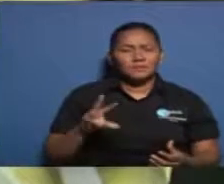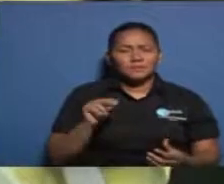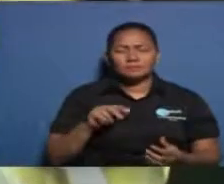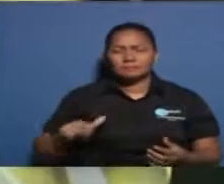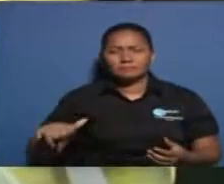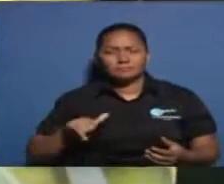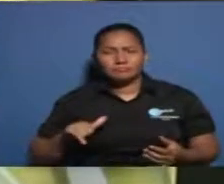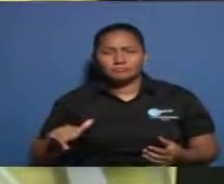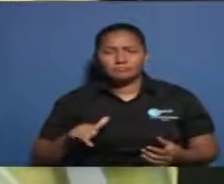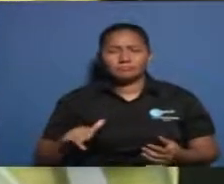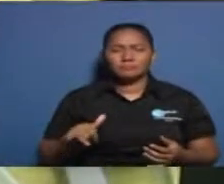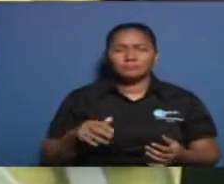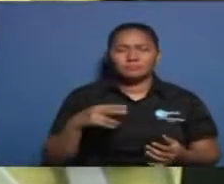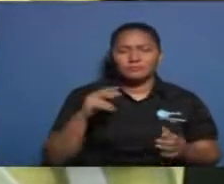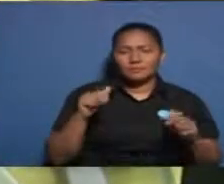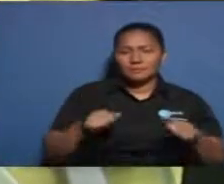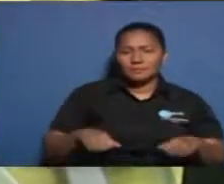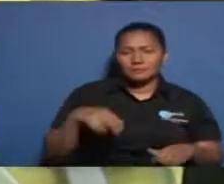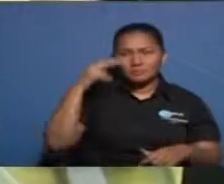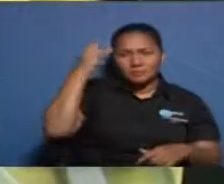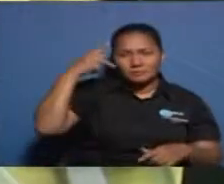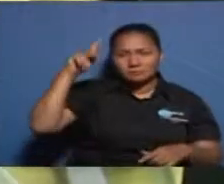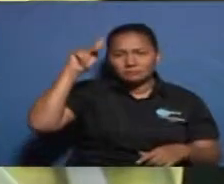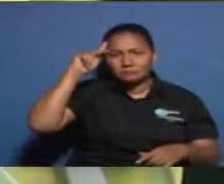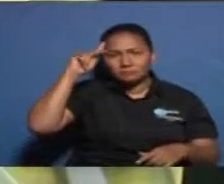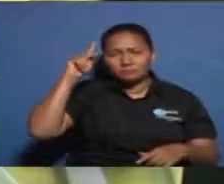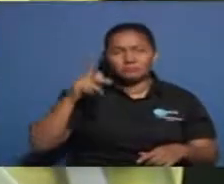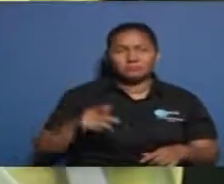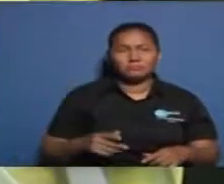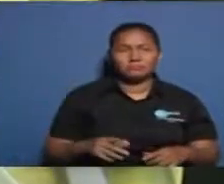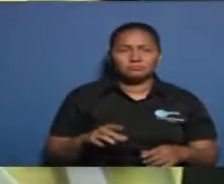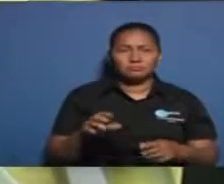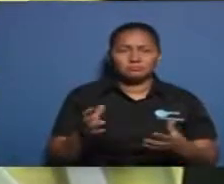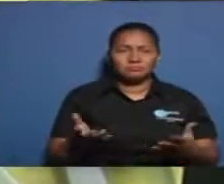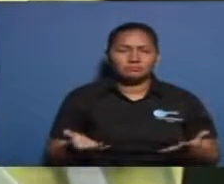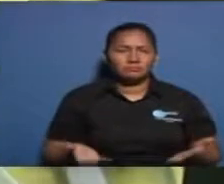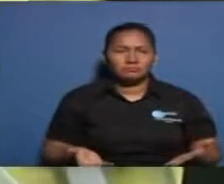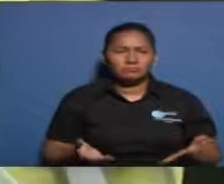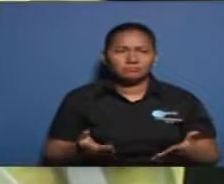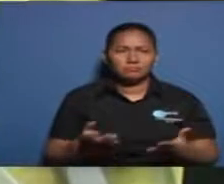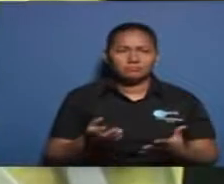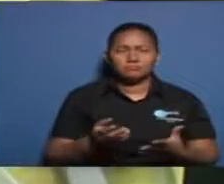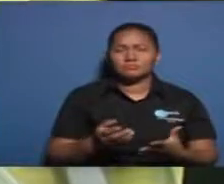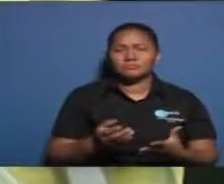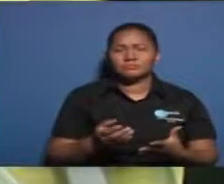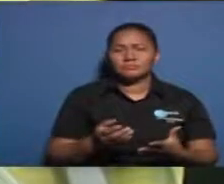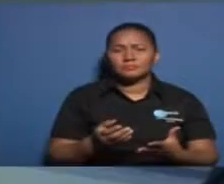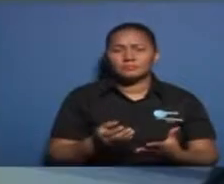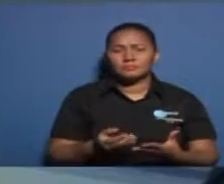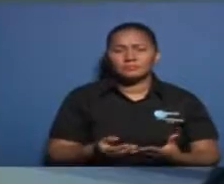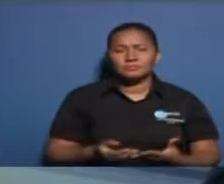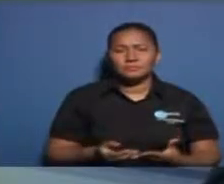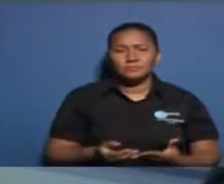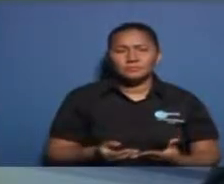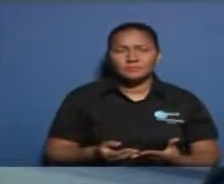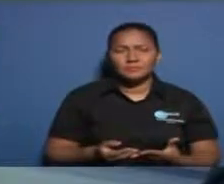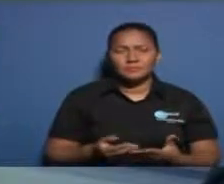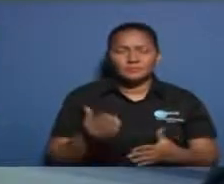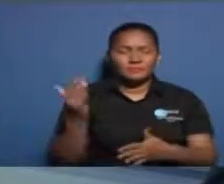el poder político el poder económico los medios de comunicación como señalaba